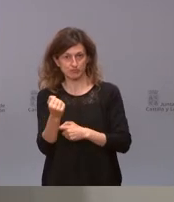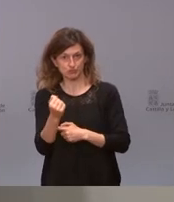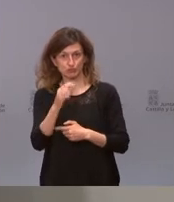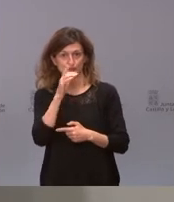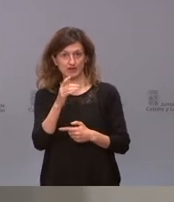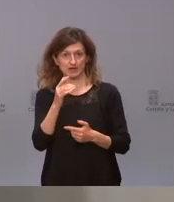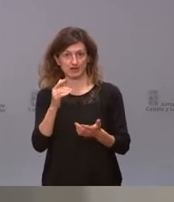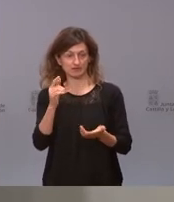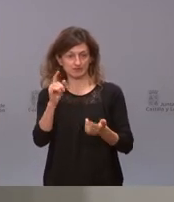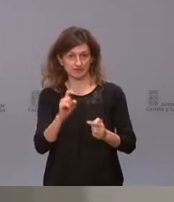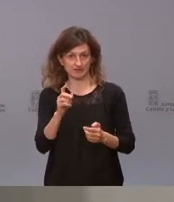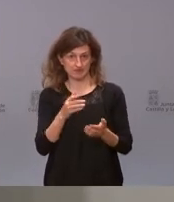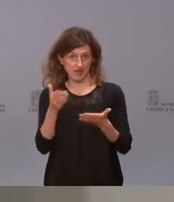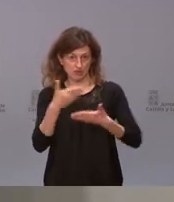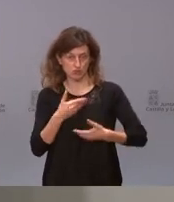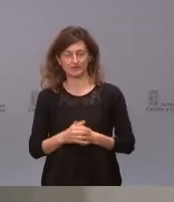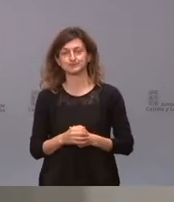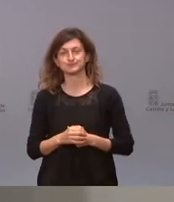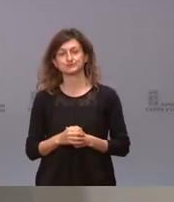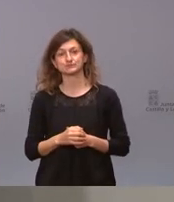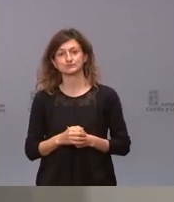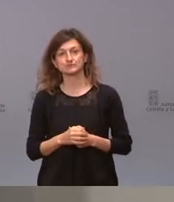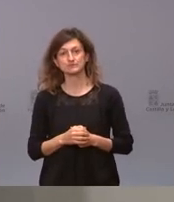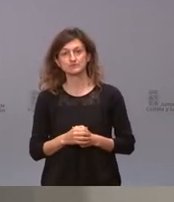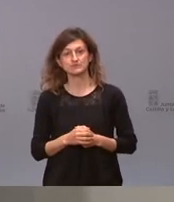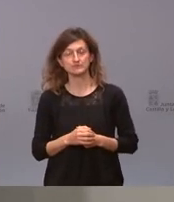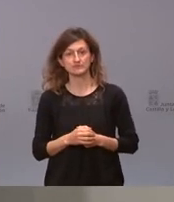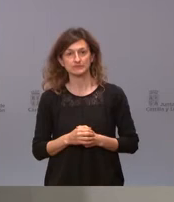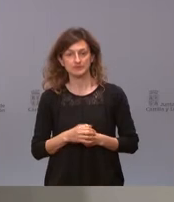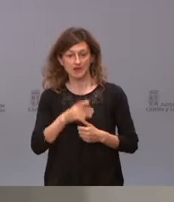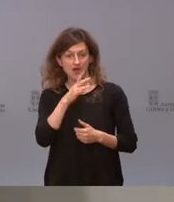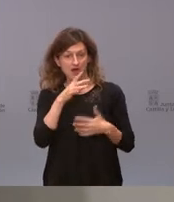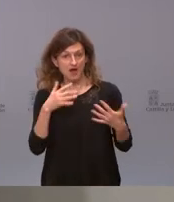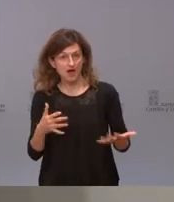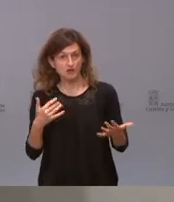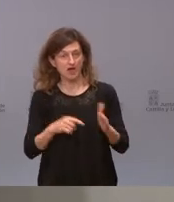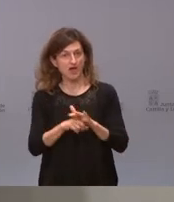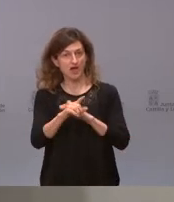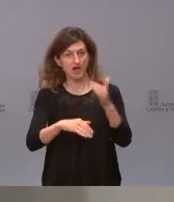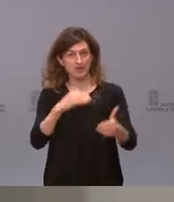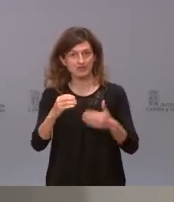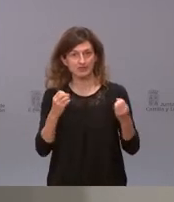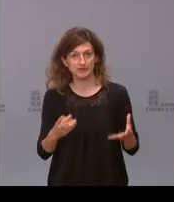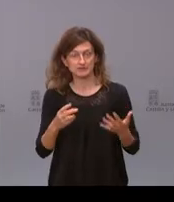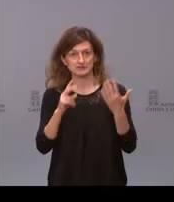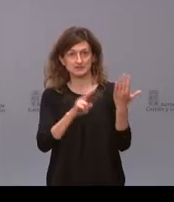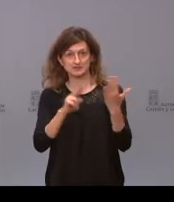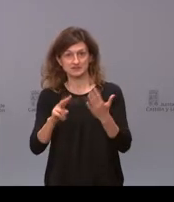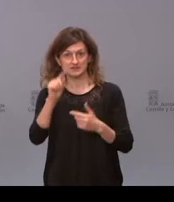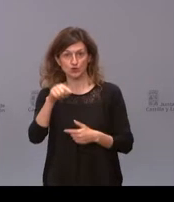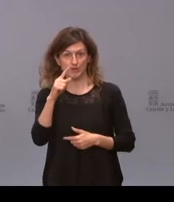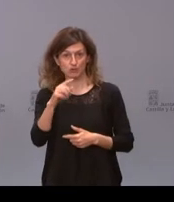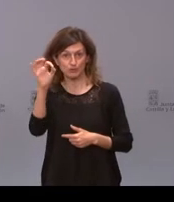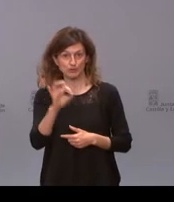botella en estos momentos lo cierto es que se va avanzando bien tenemos el 37,1 por ciento